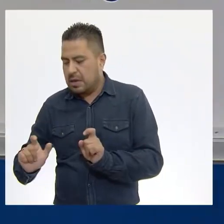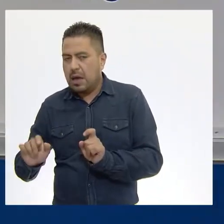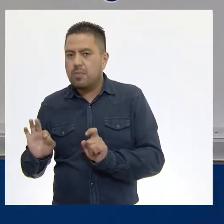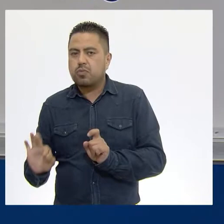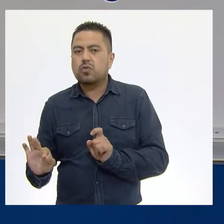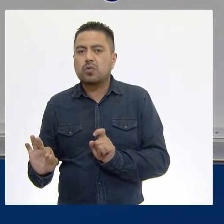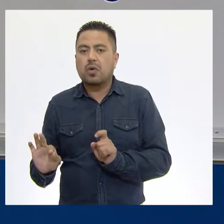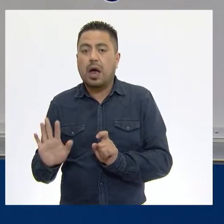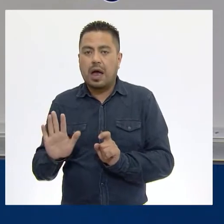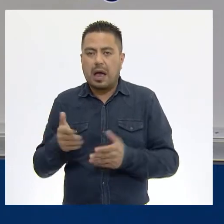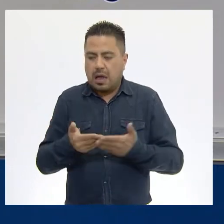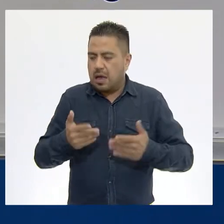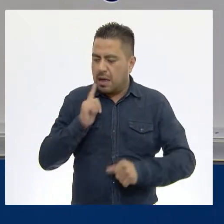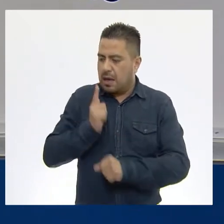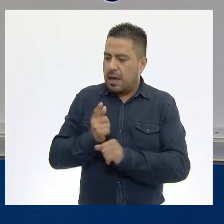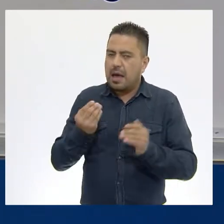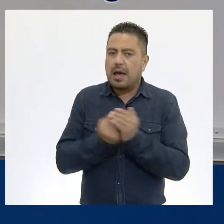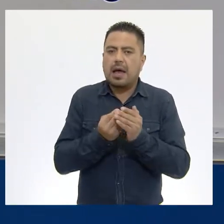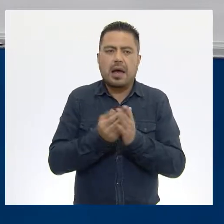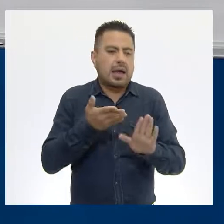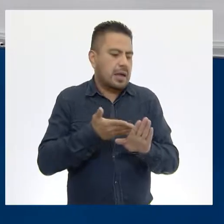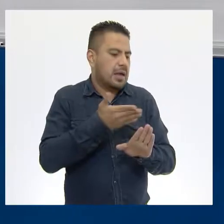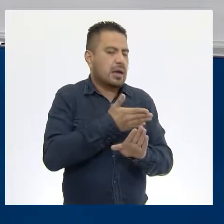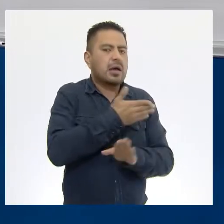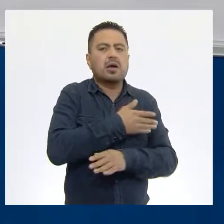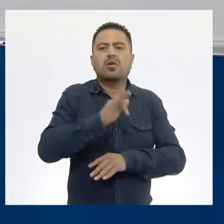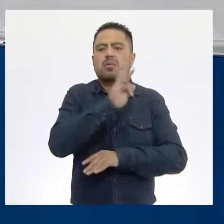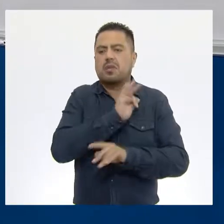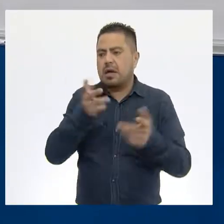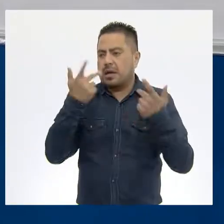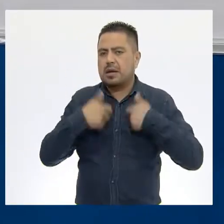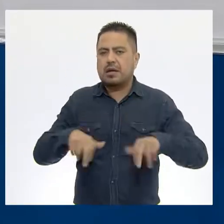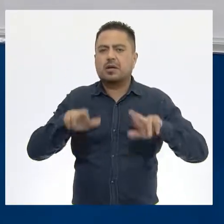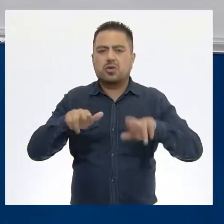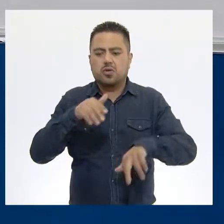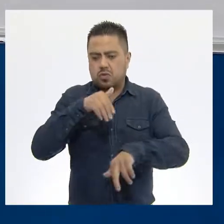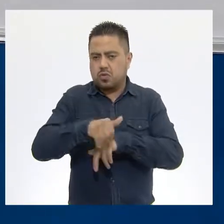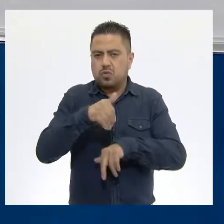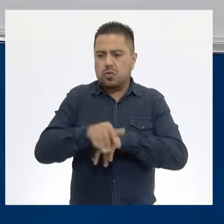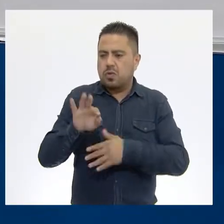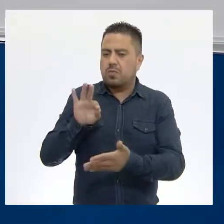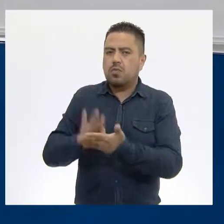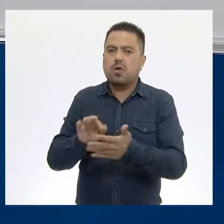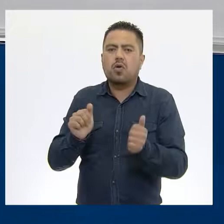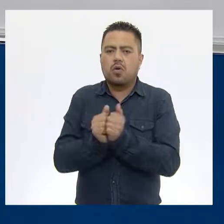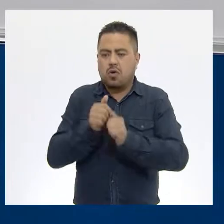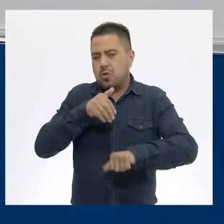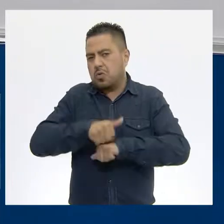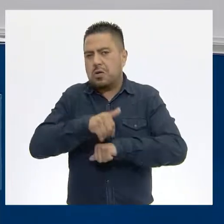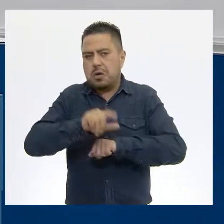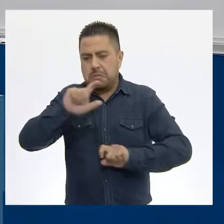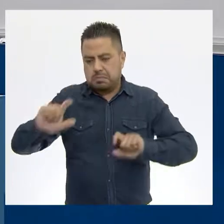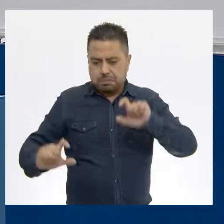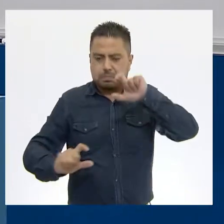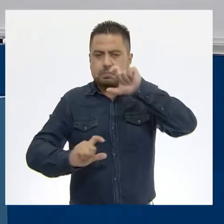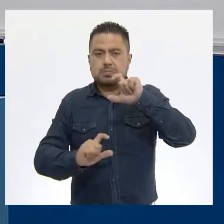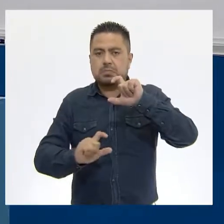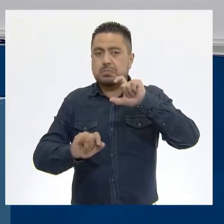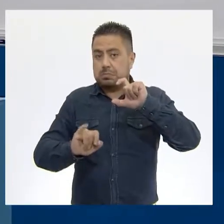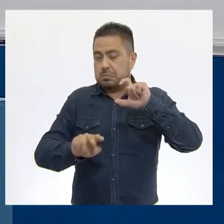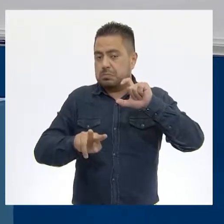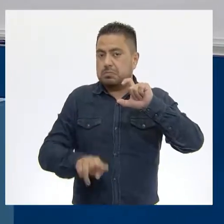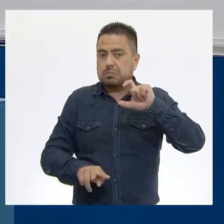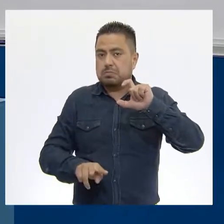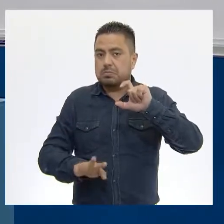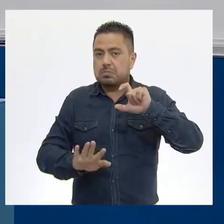decimales, Sí. pero también habíamos visto en clases pasadas que podíamos representar los números decimales también como números fraccionarios. Es cierto,